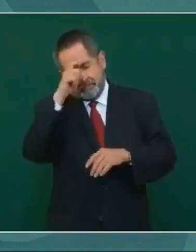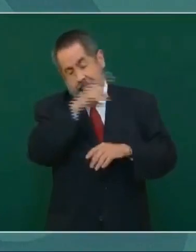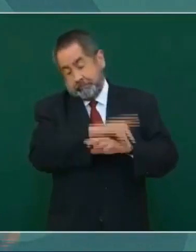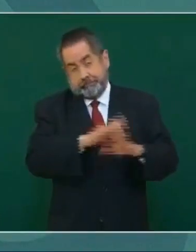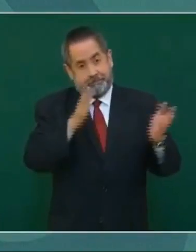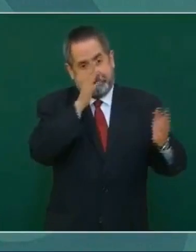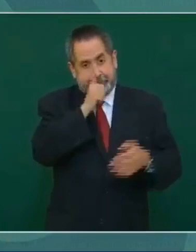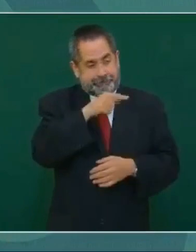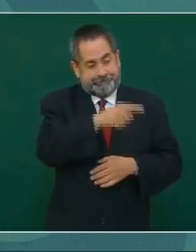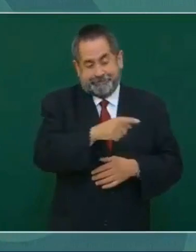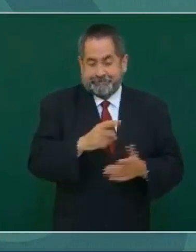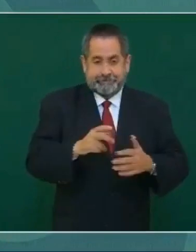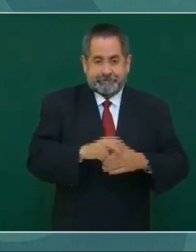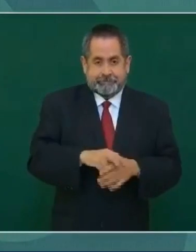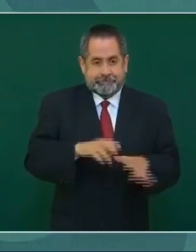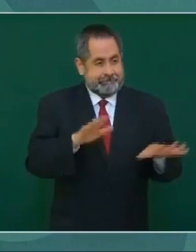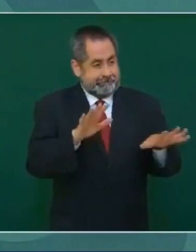de